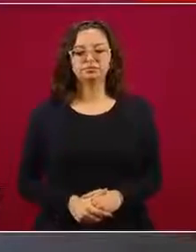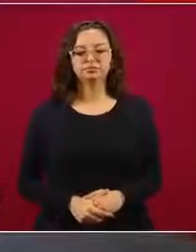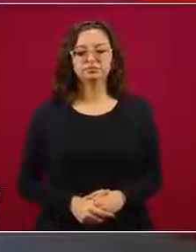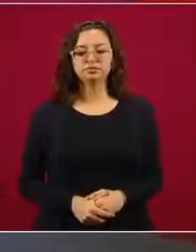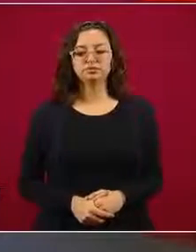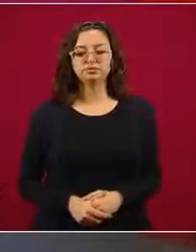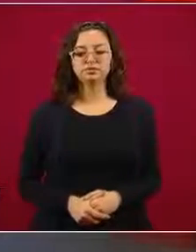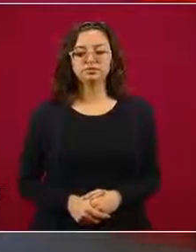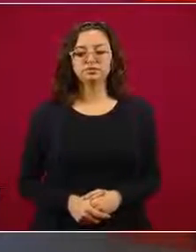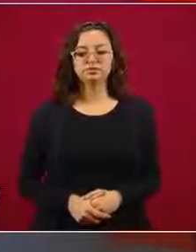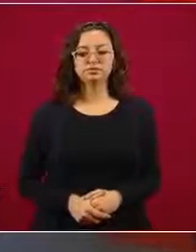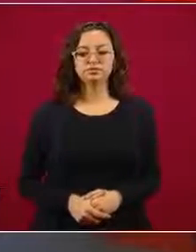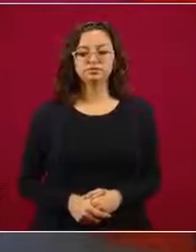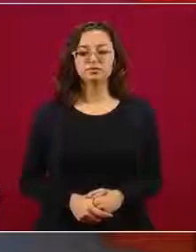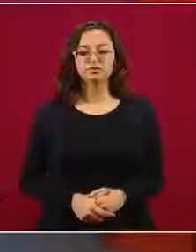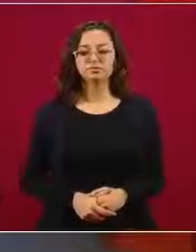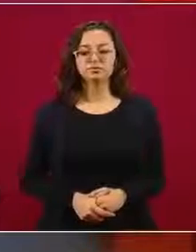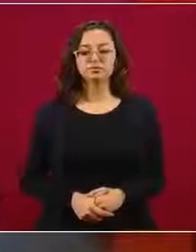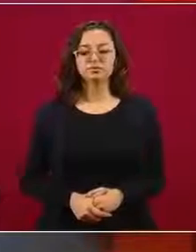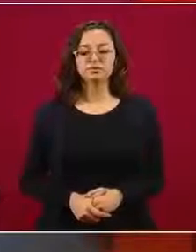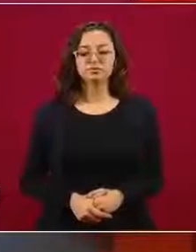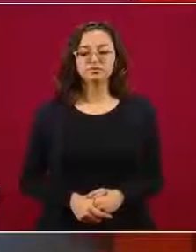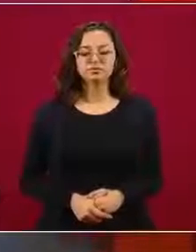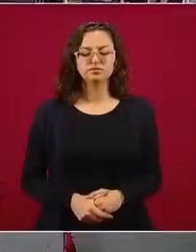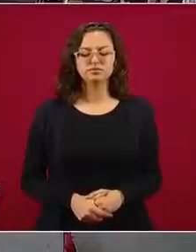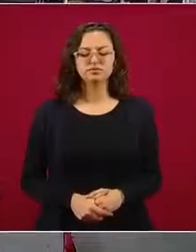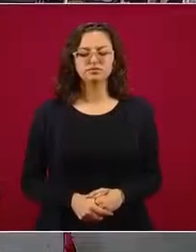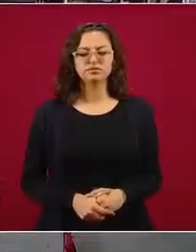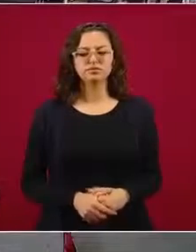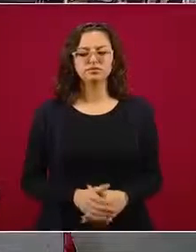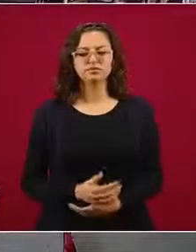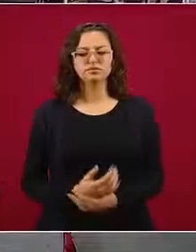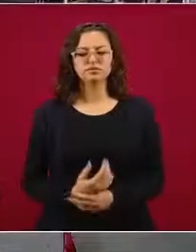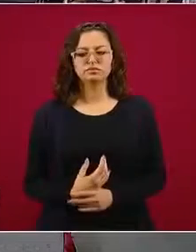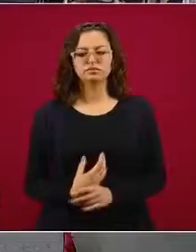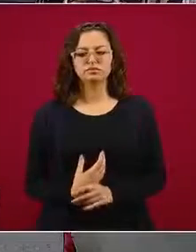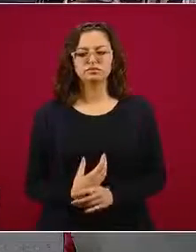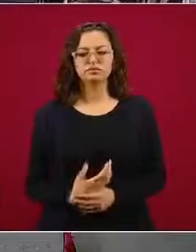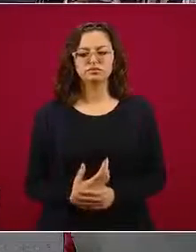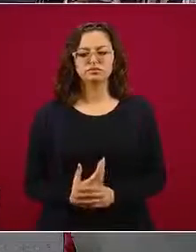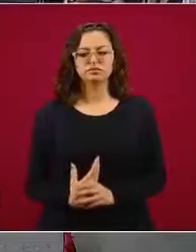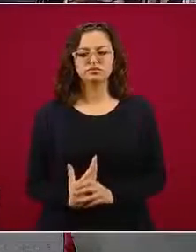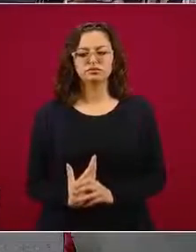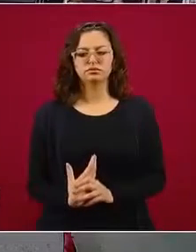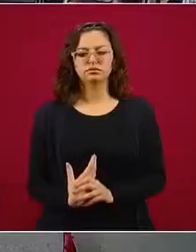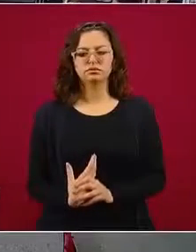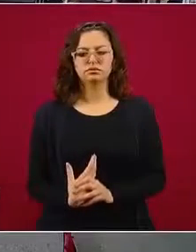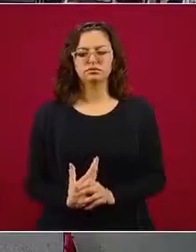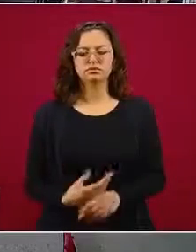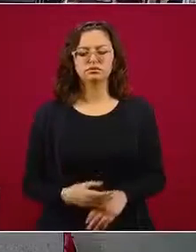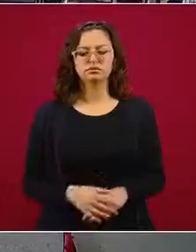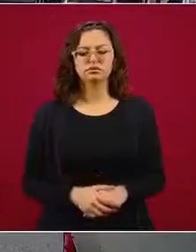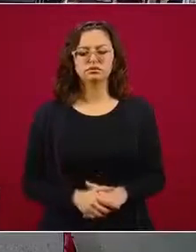Ha ganado primeros lugares a nivel internacional con calidad de excelencias. Yo creo que es